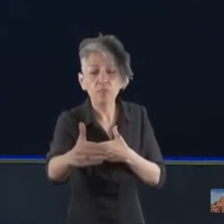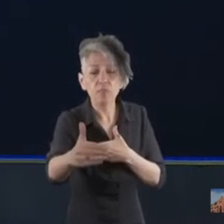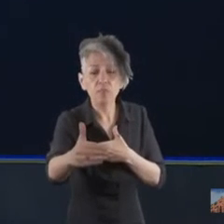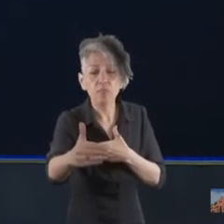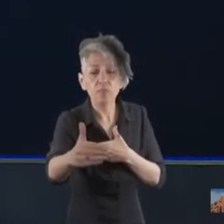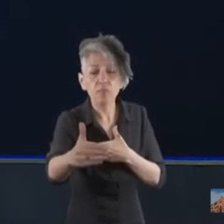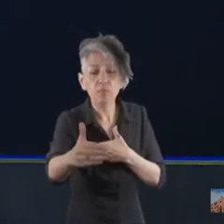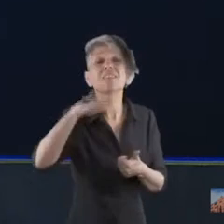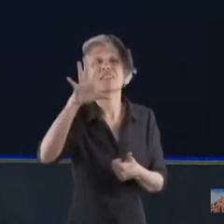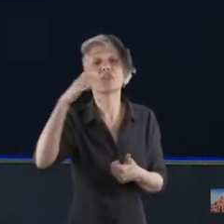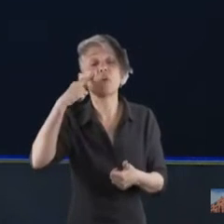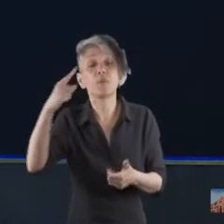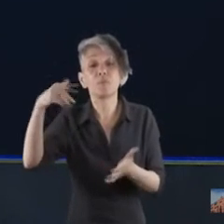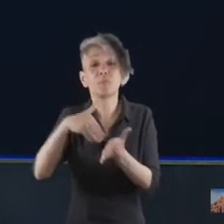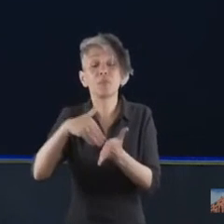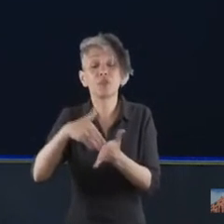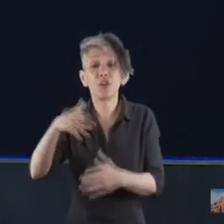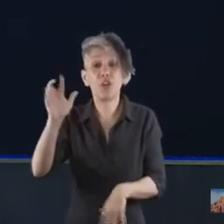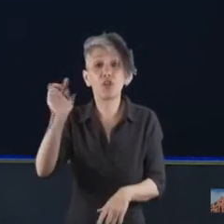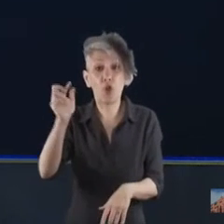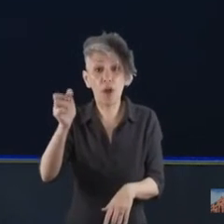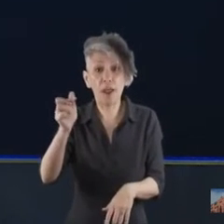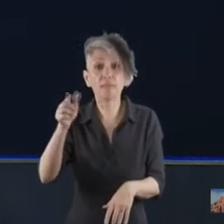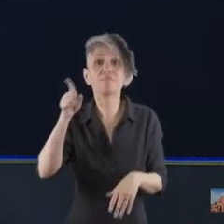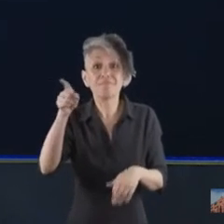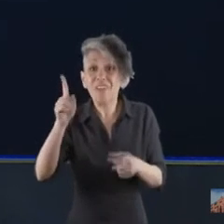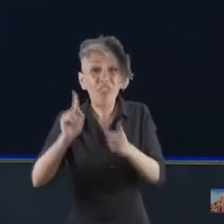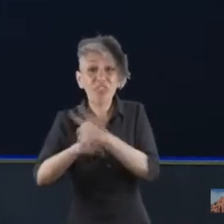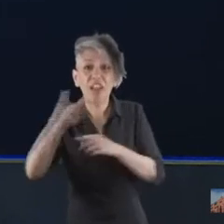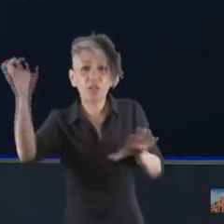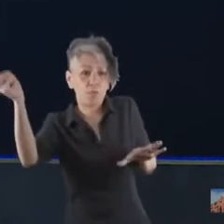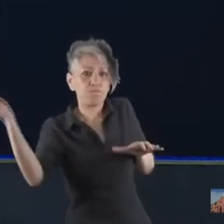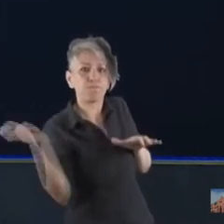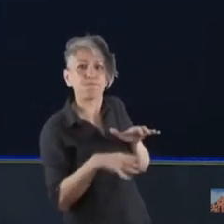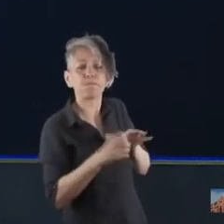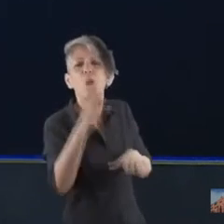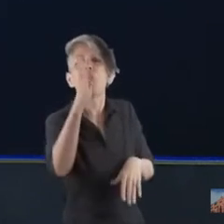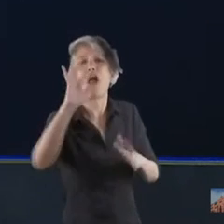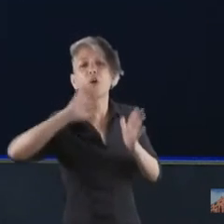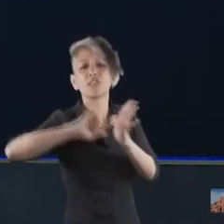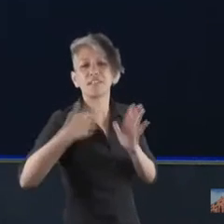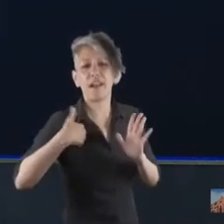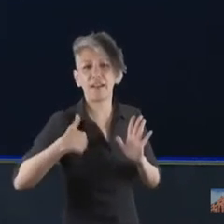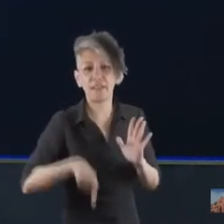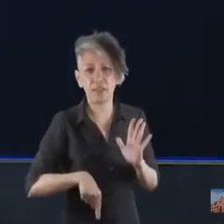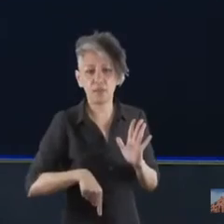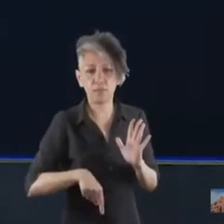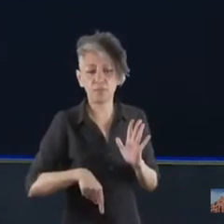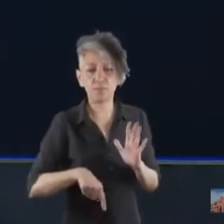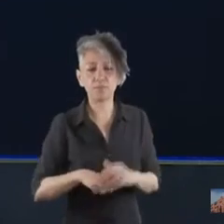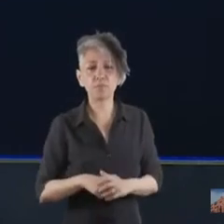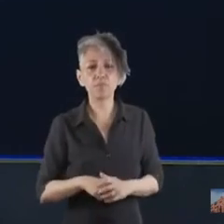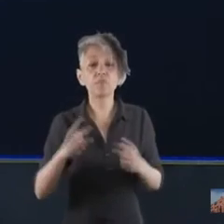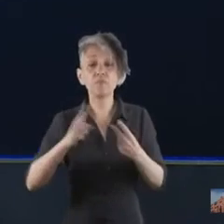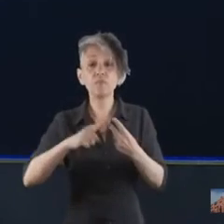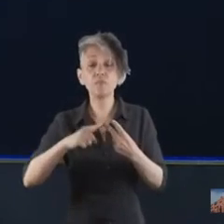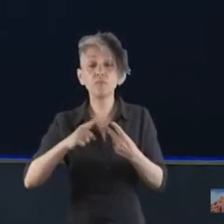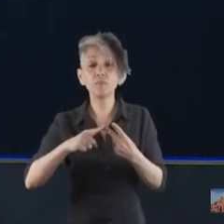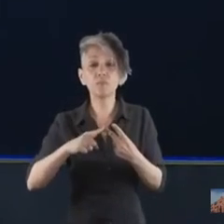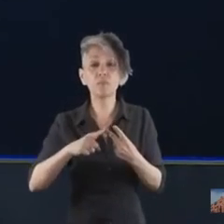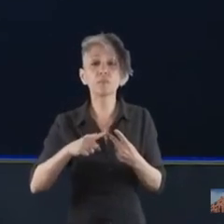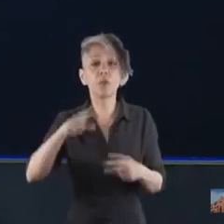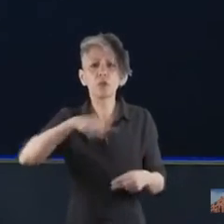dólares que pasarán a engrosar las reservas del banco central de la república argentina en segundo lugar estamos